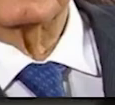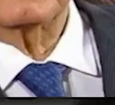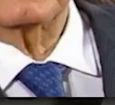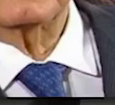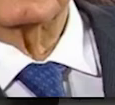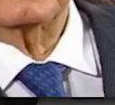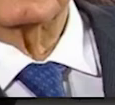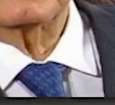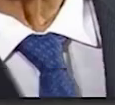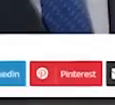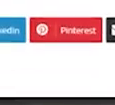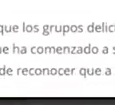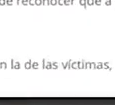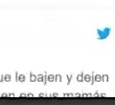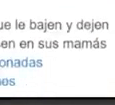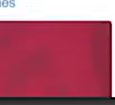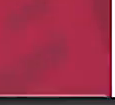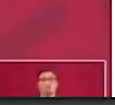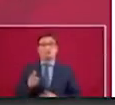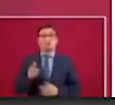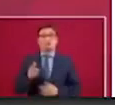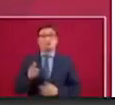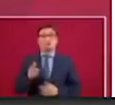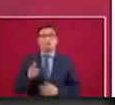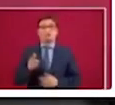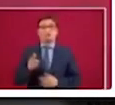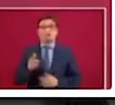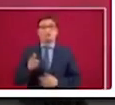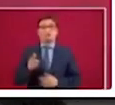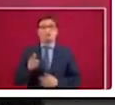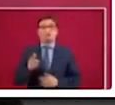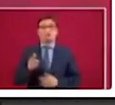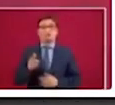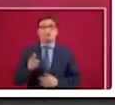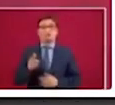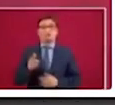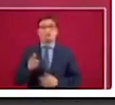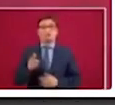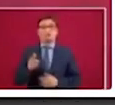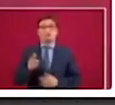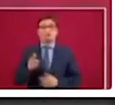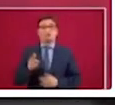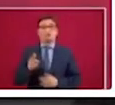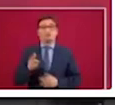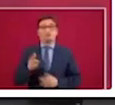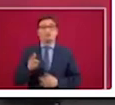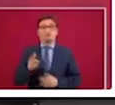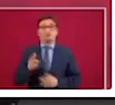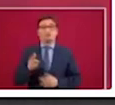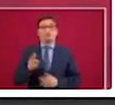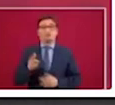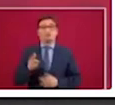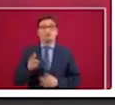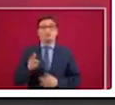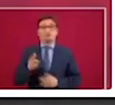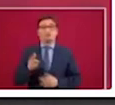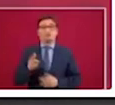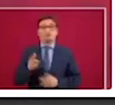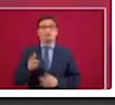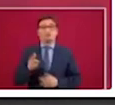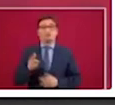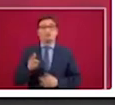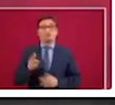nación, pues llevan sus chalecos con el nombre del cártel, ¿no? Entonces, por ejemplo, la hija de Joaquín Guzmán